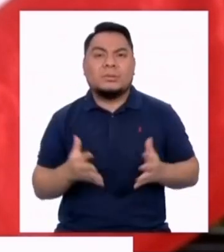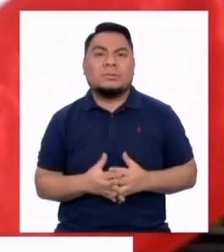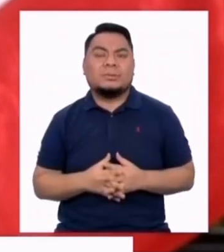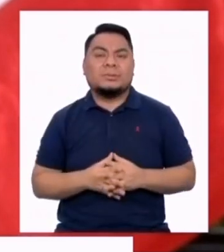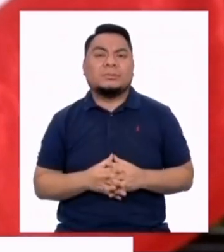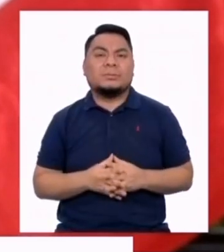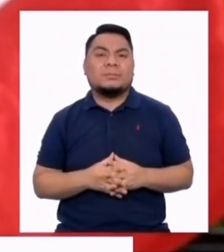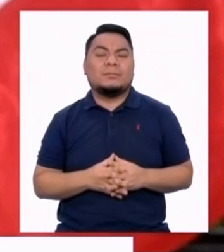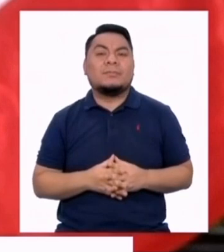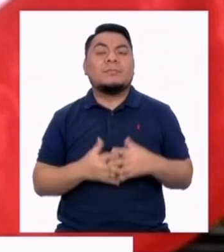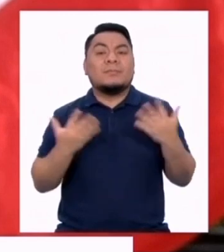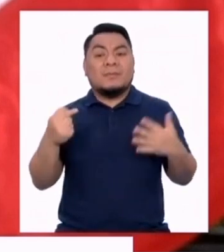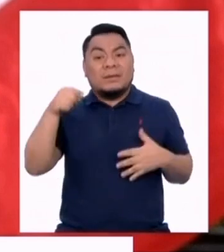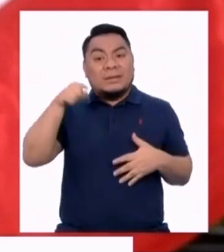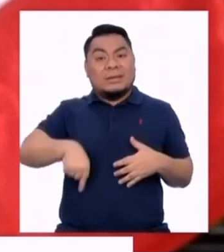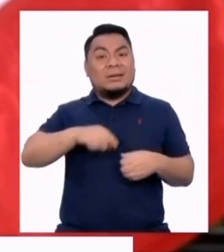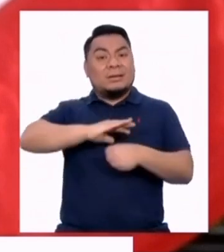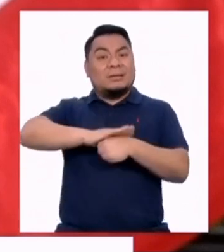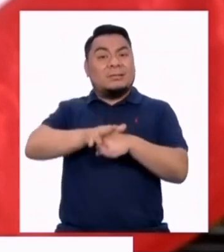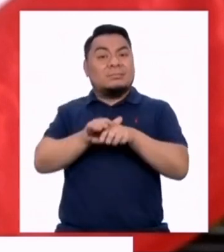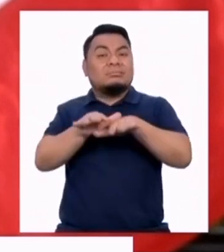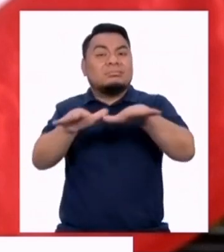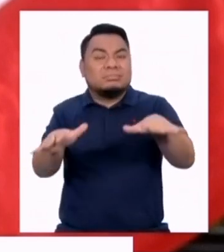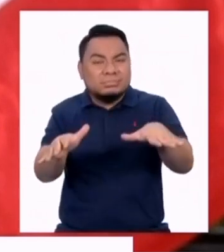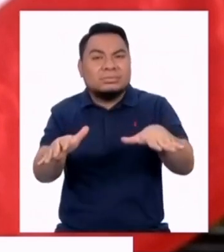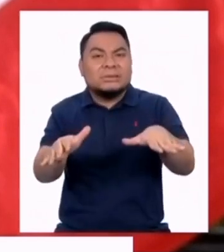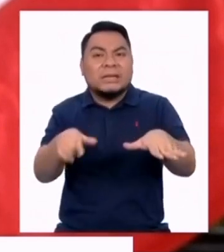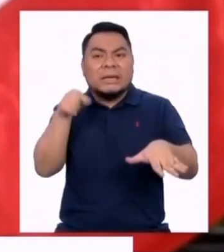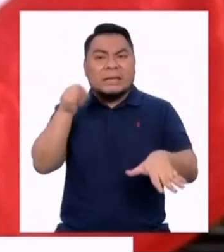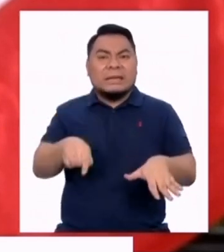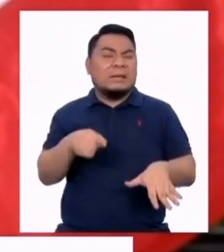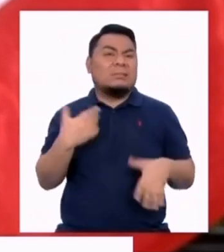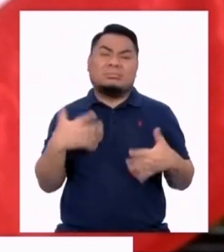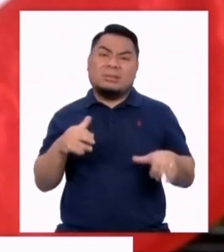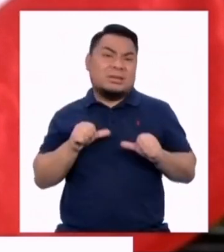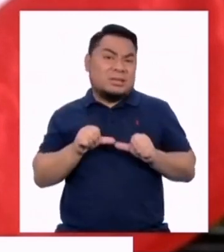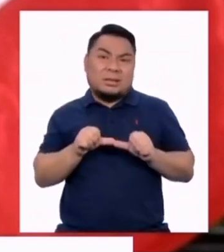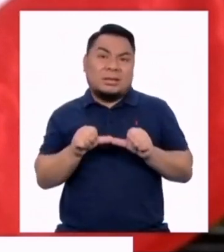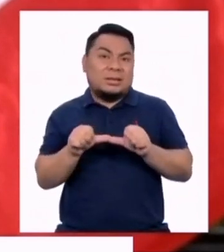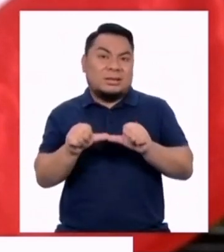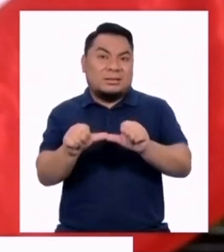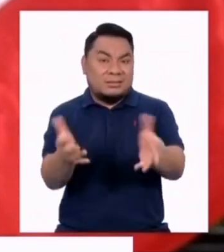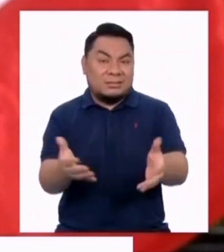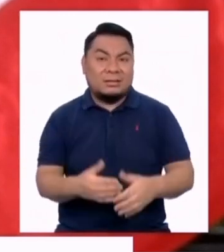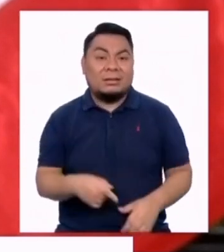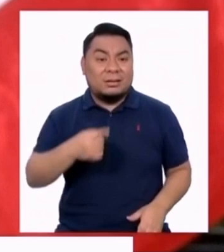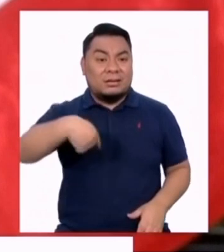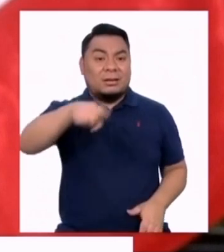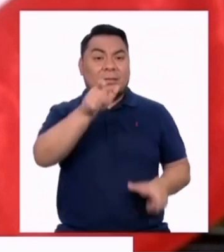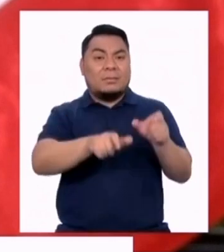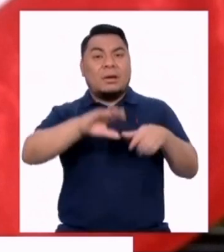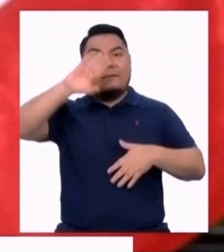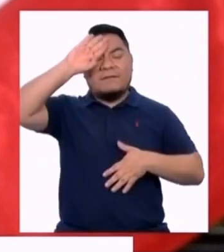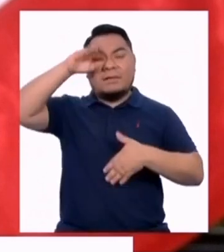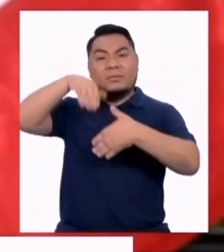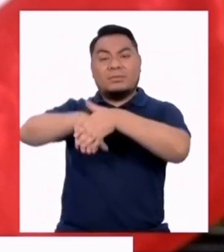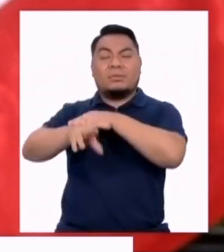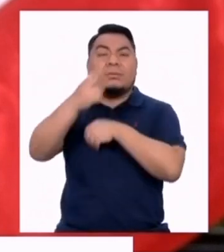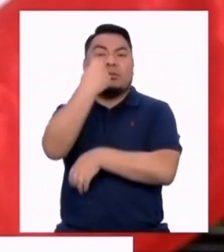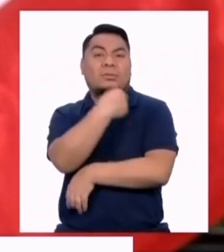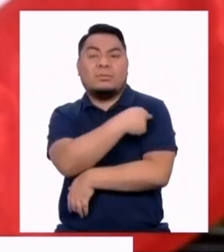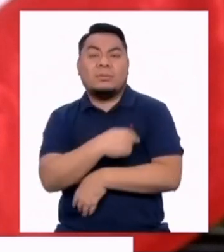tregua los pacientes hospitalizados las familias detrás de cada persona